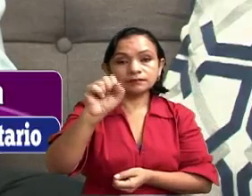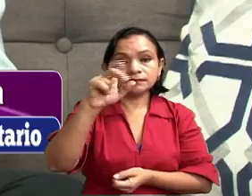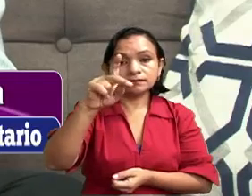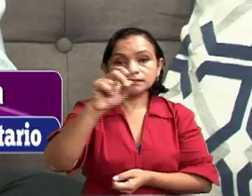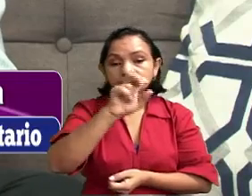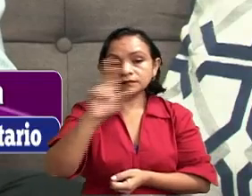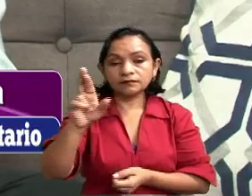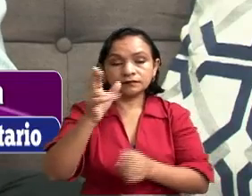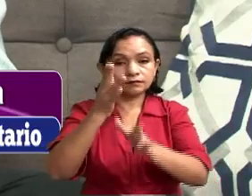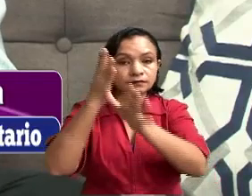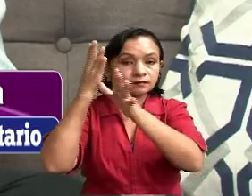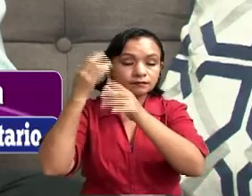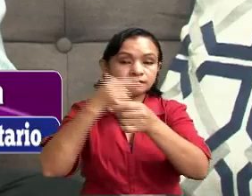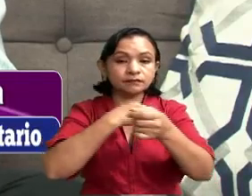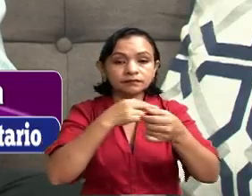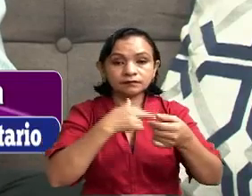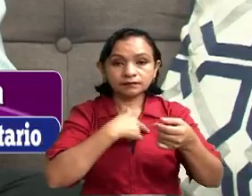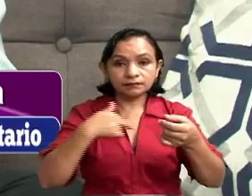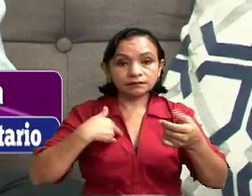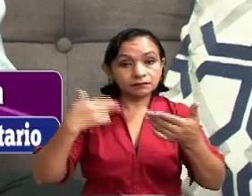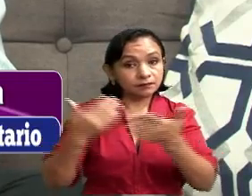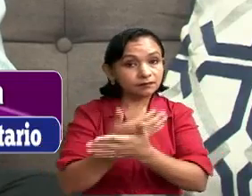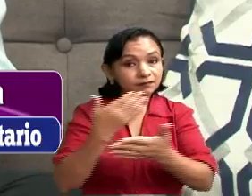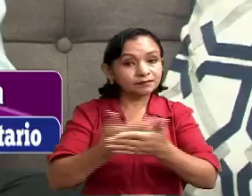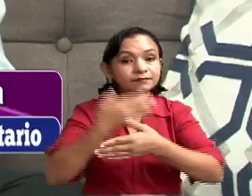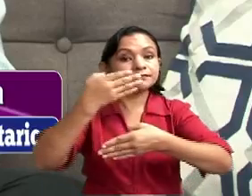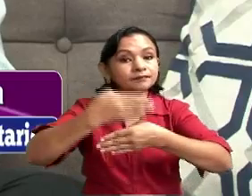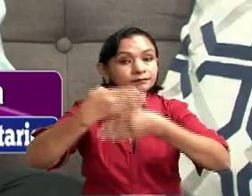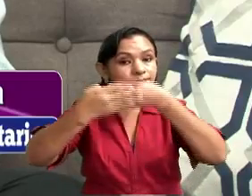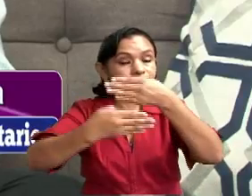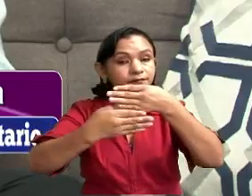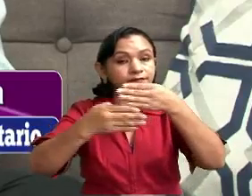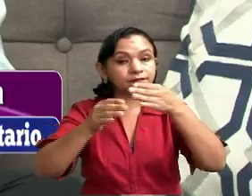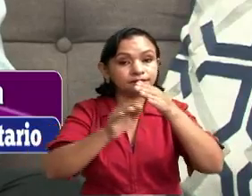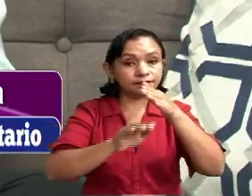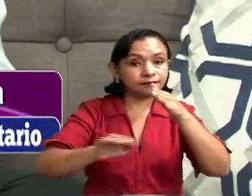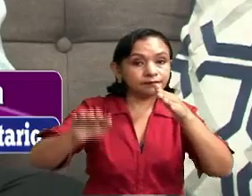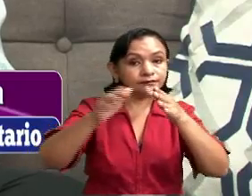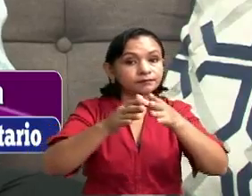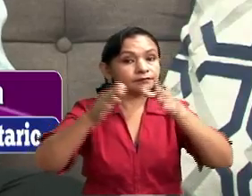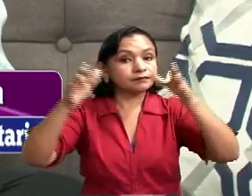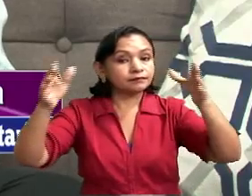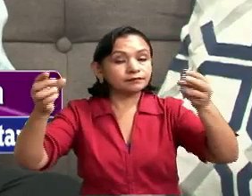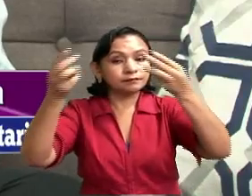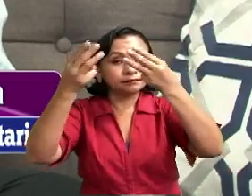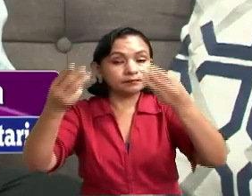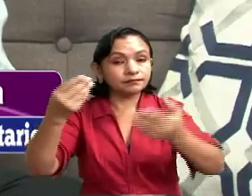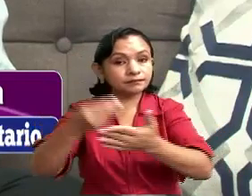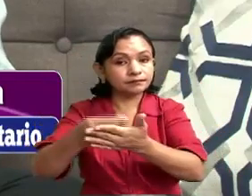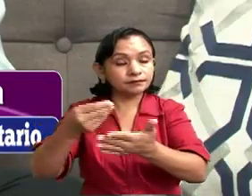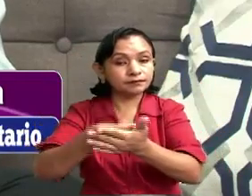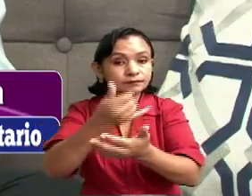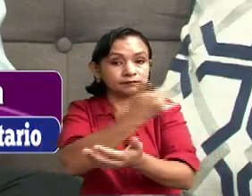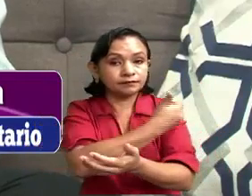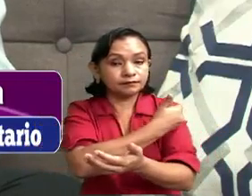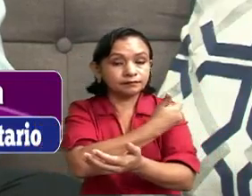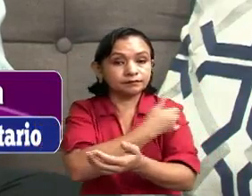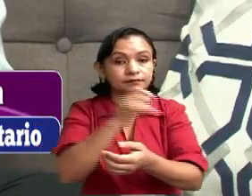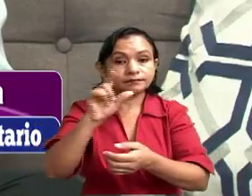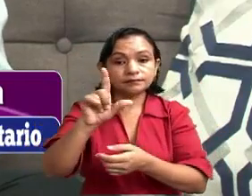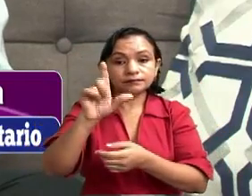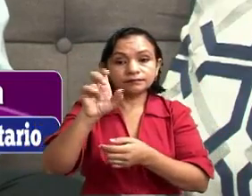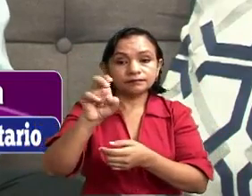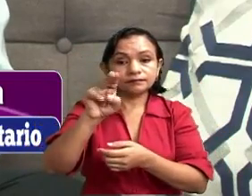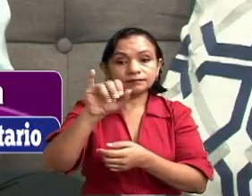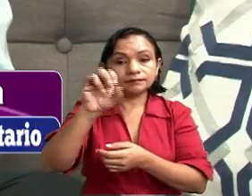Sur. Se está desarrollando una ampliación, equipamiento del Hospital Lenín